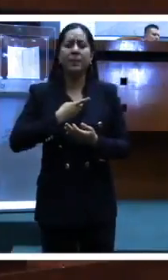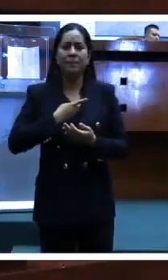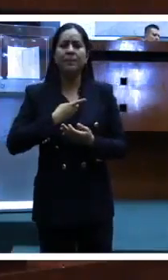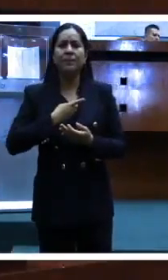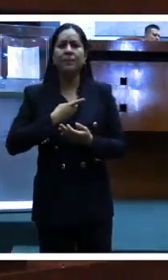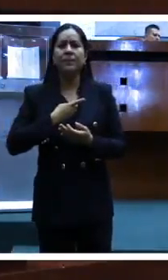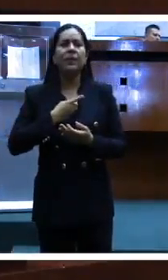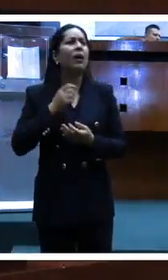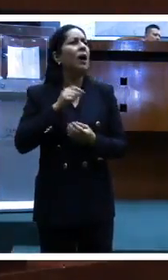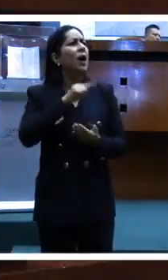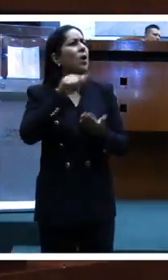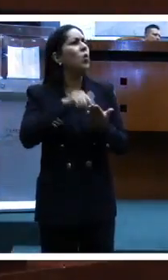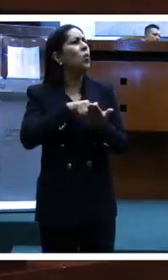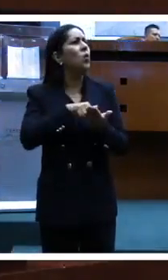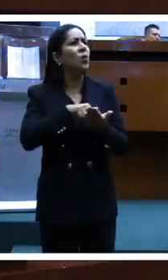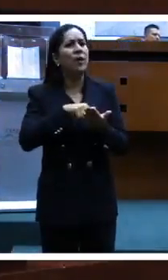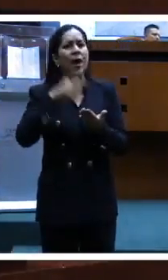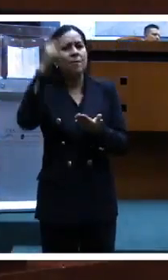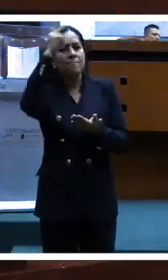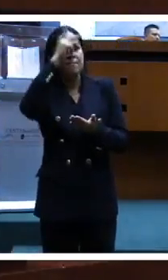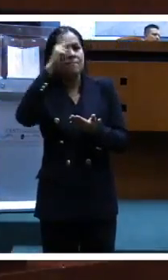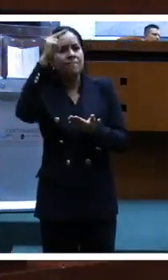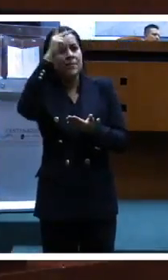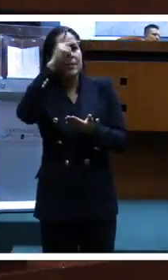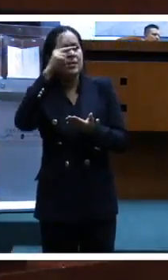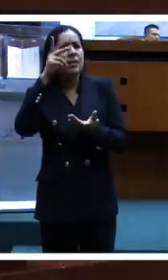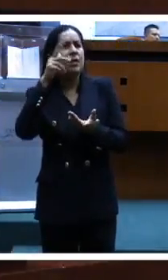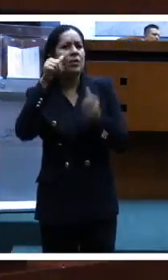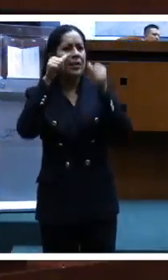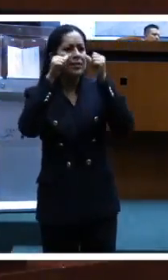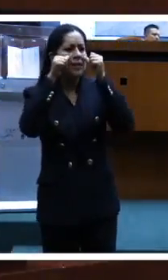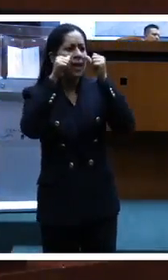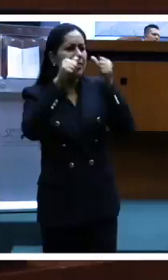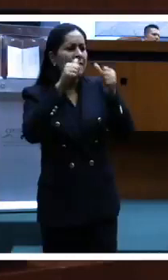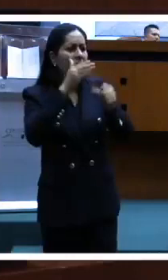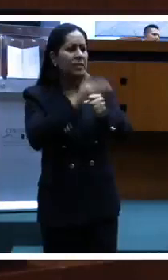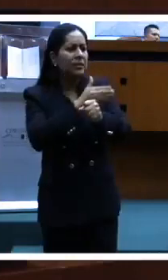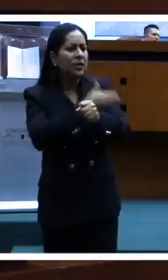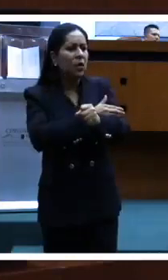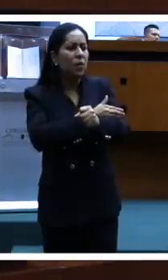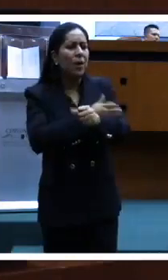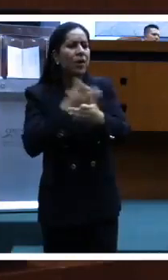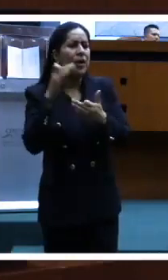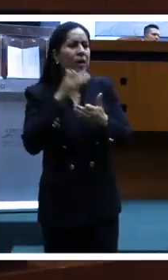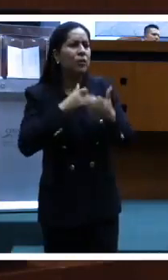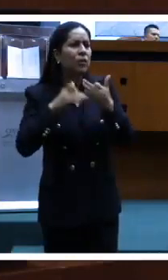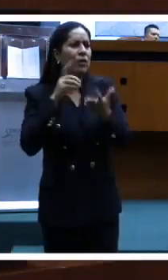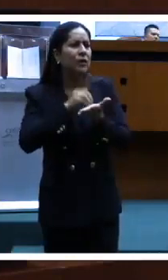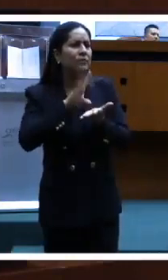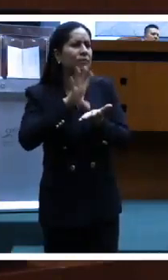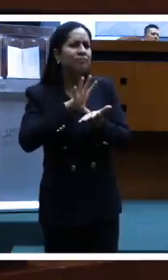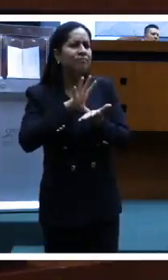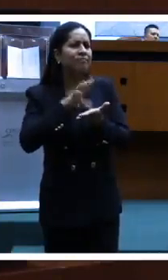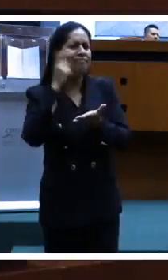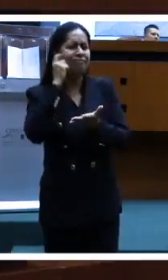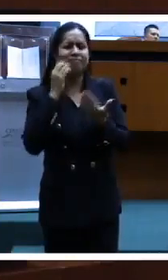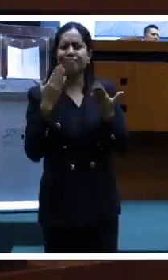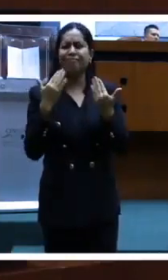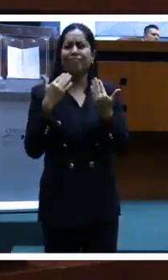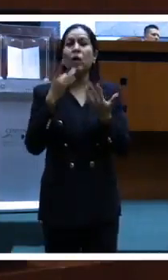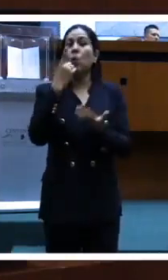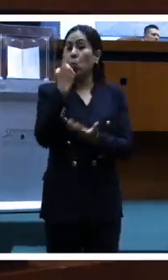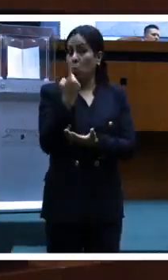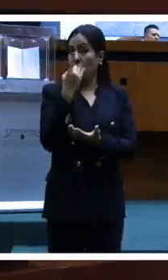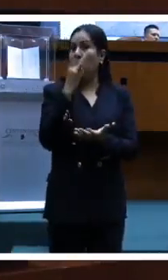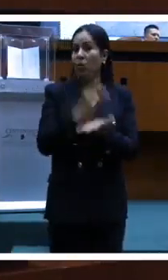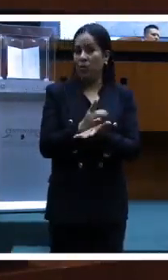hay algún centro psiquiátrico integral donde se les brinda un acompañamiento multidisciplinario? En Guerrero no lo hay, solamente hay